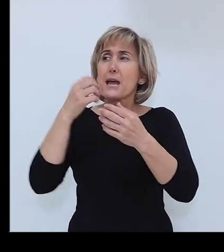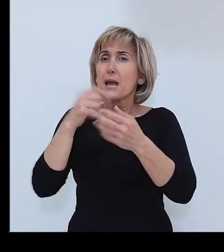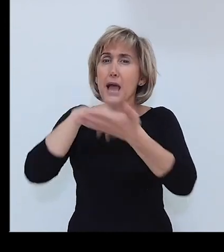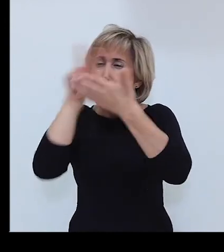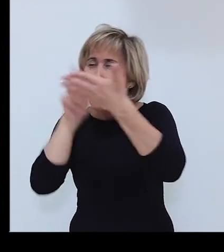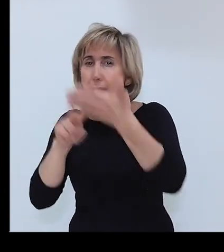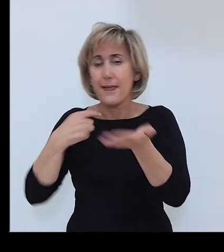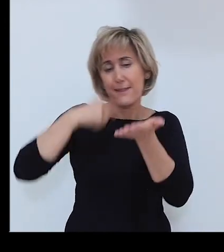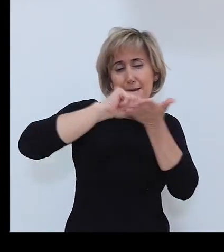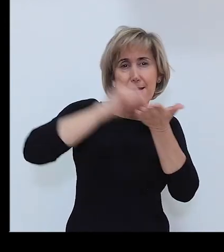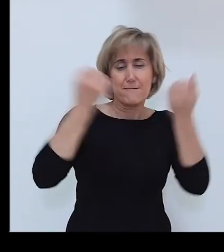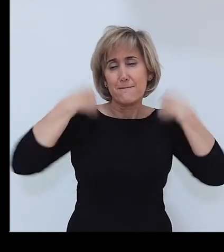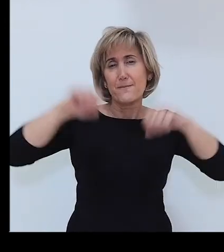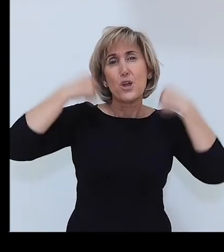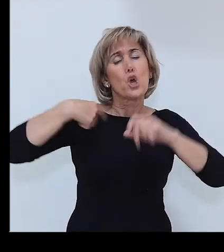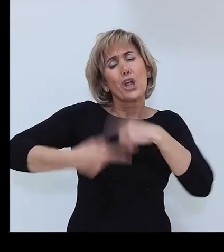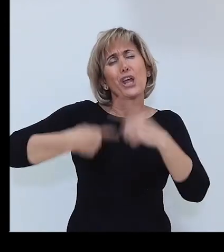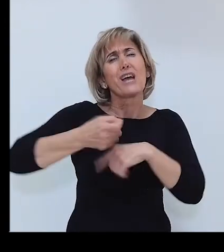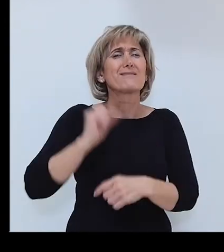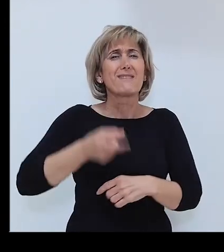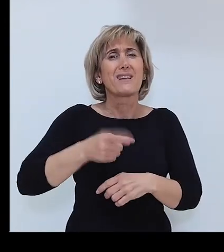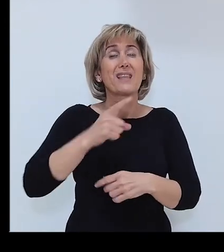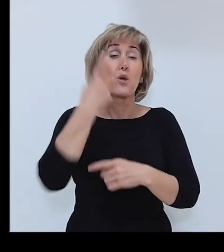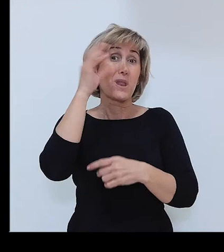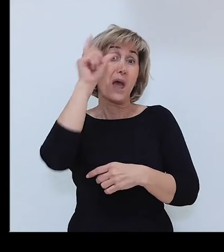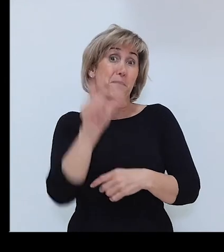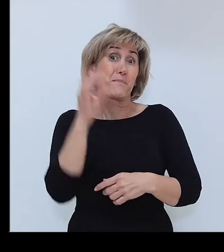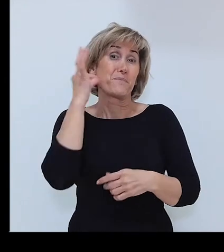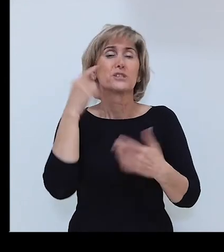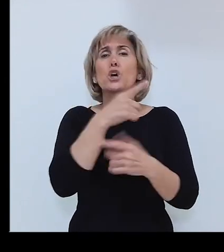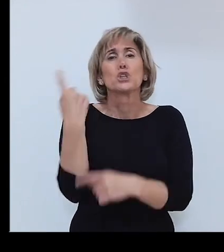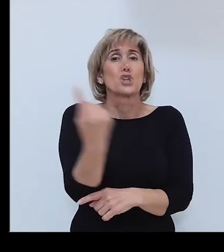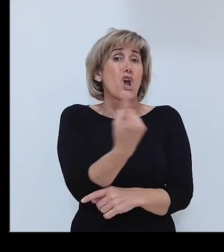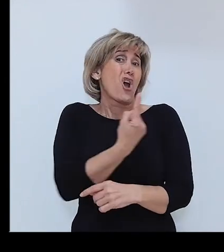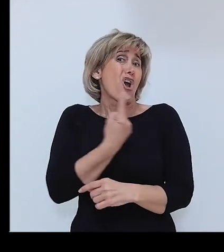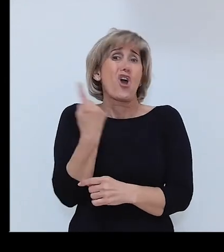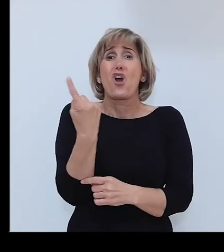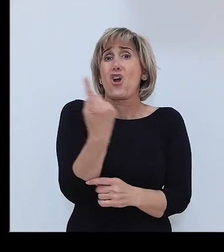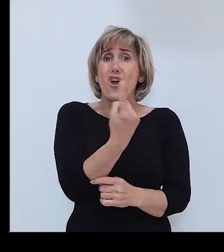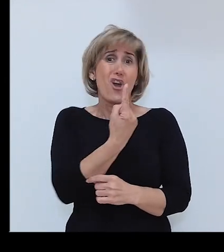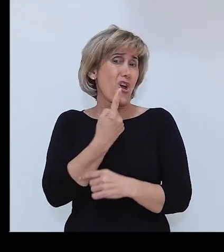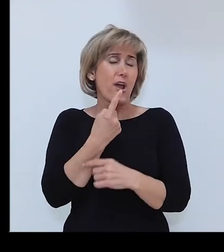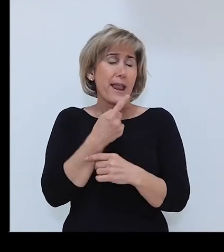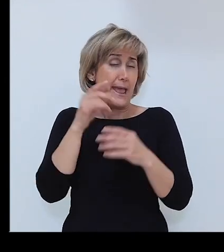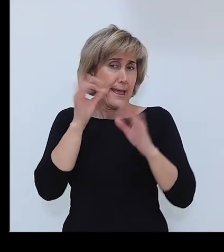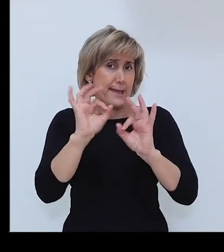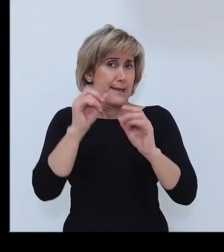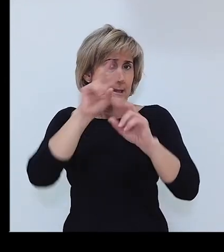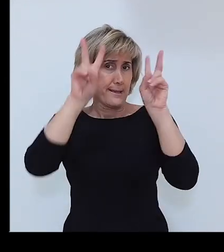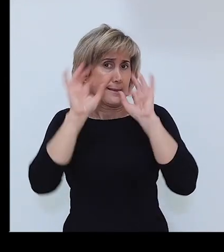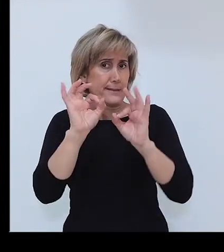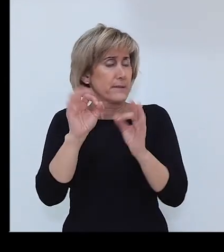ejercitaba en la escritura todos los días, y además una persona, pues claro, solitaria, en ese sentido, ¿no? Y